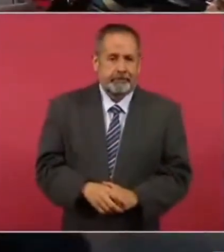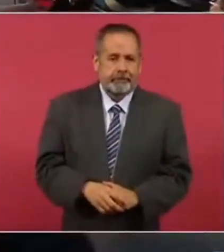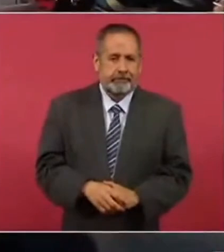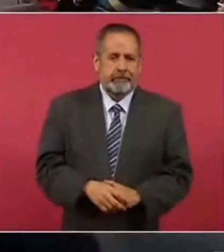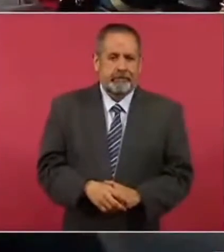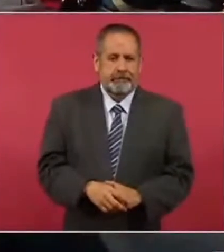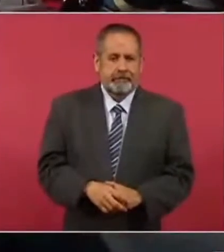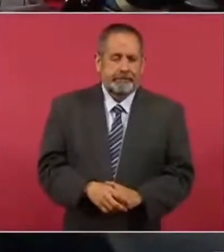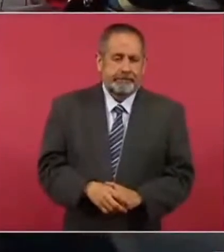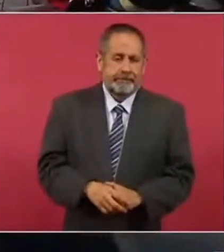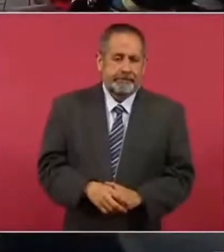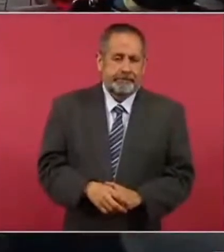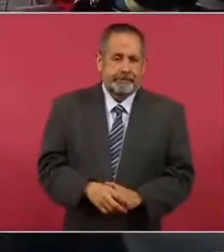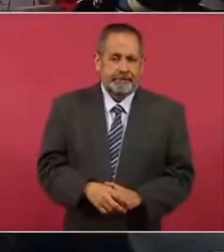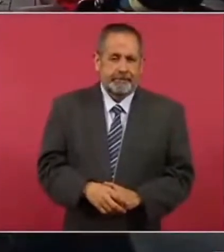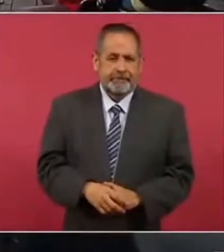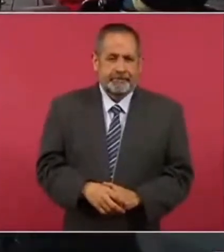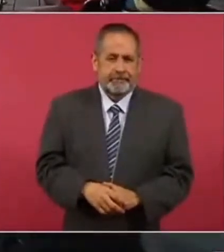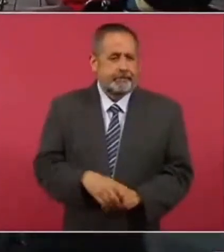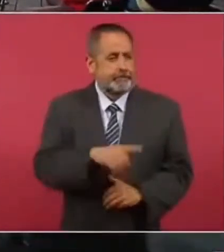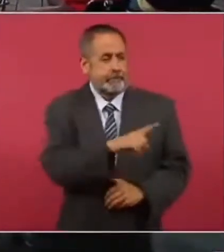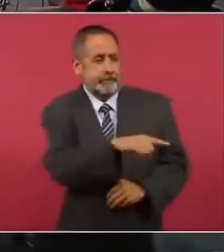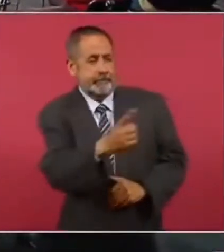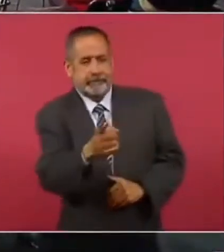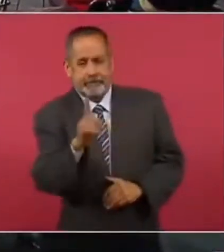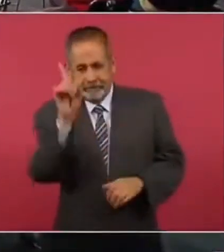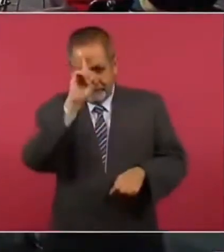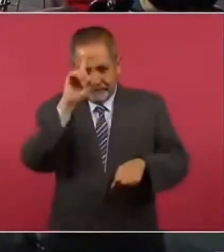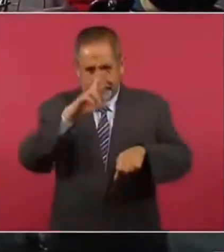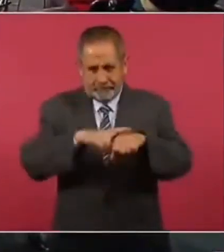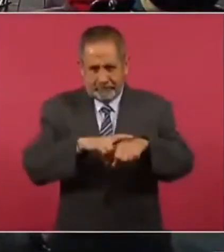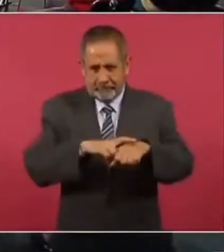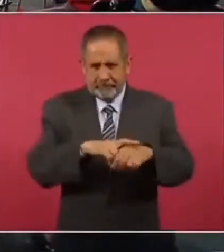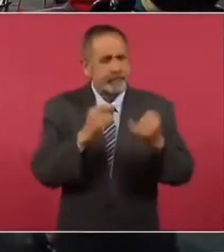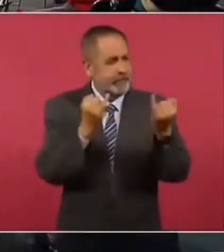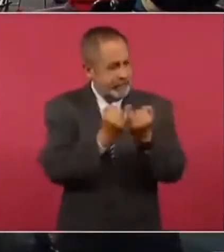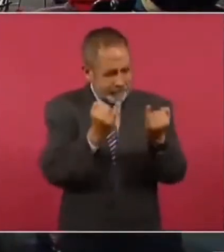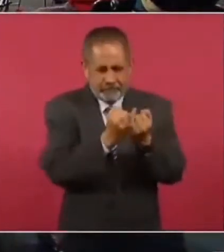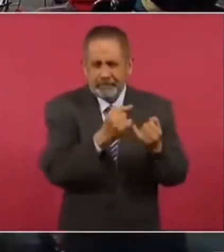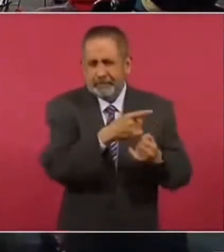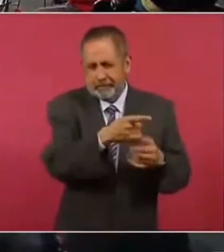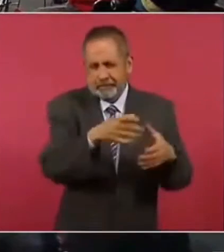Y el asesor, otro consejero,